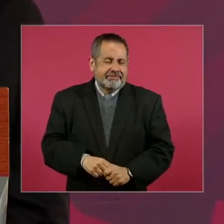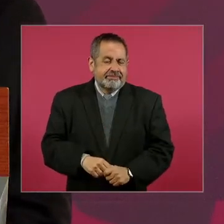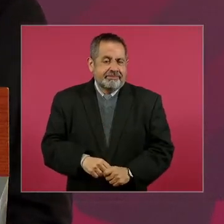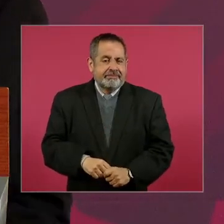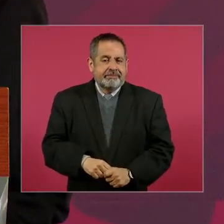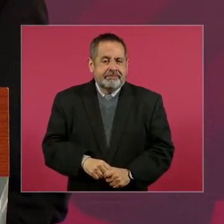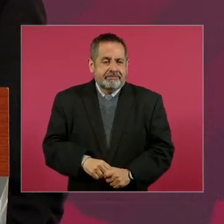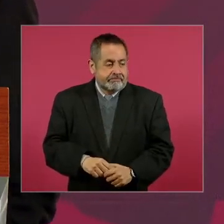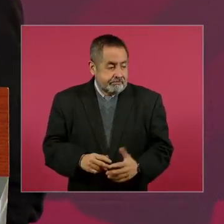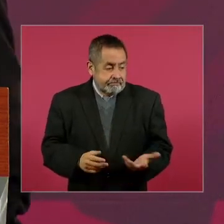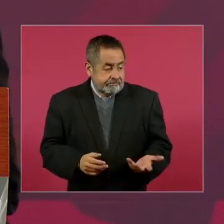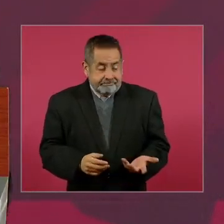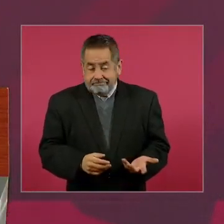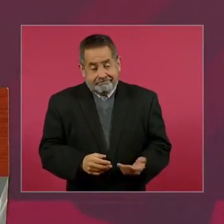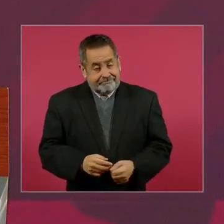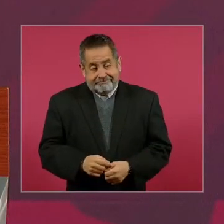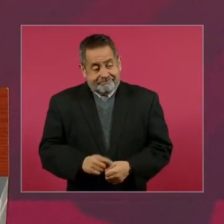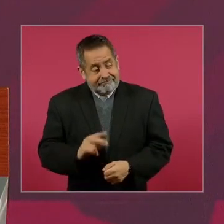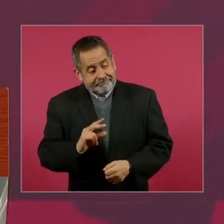Y no.